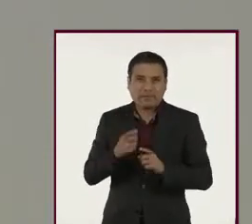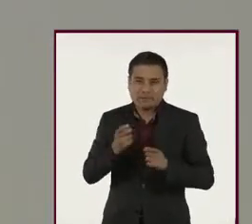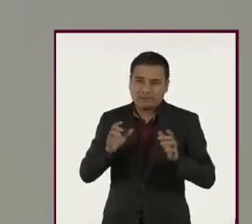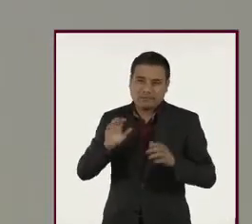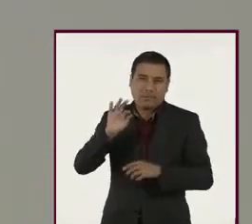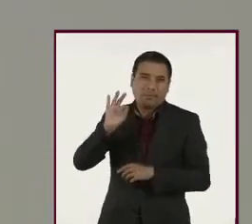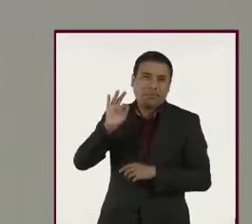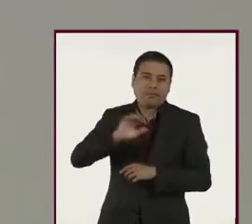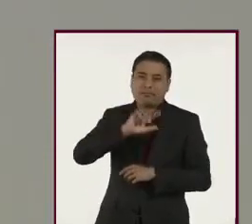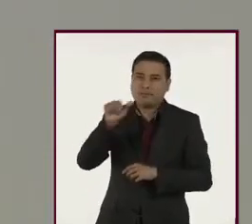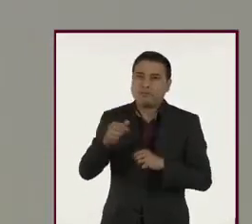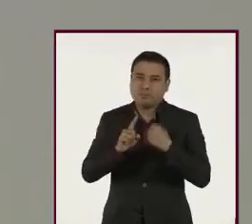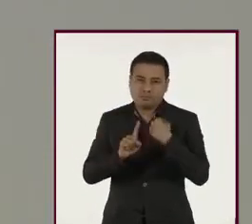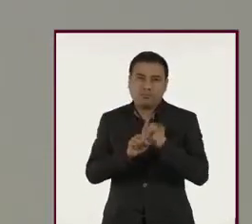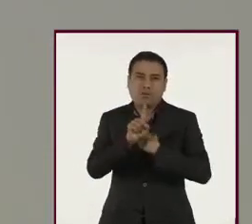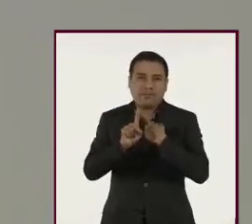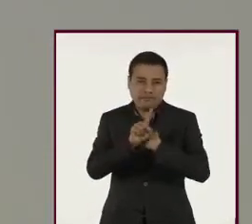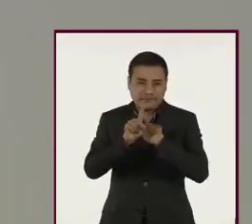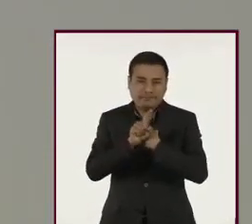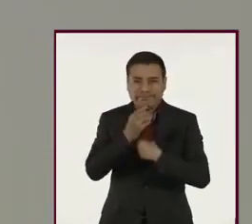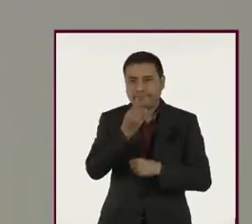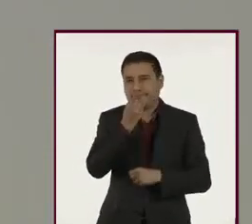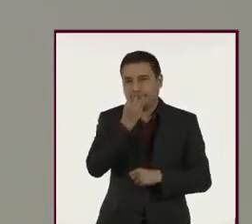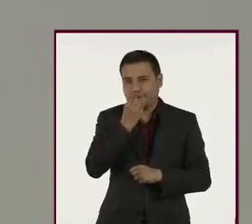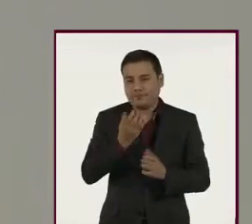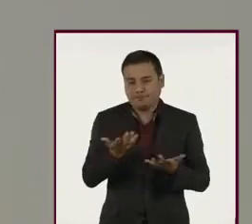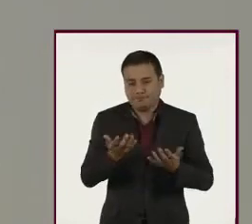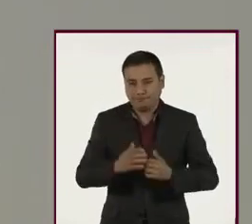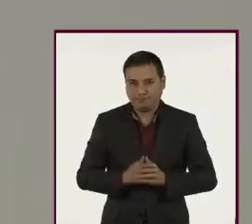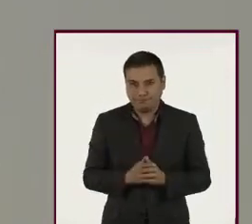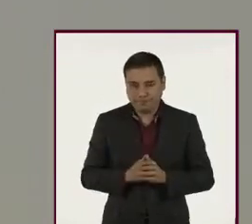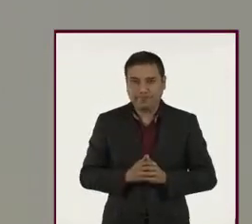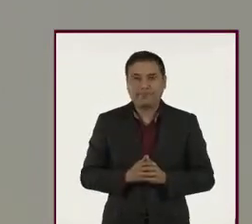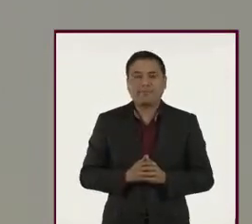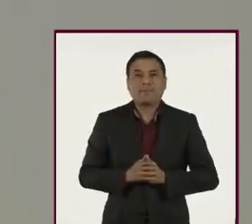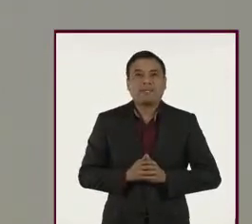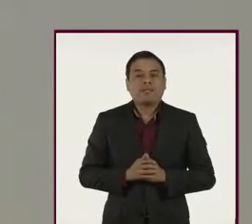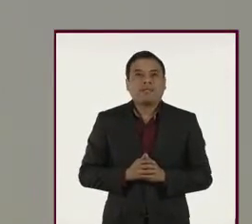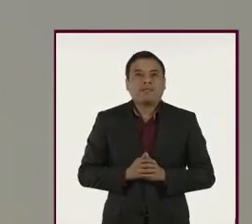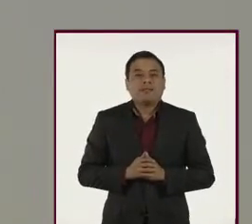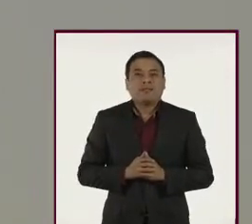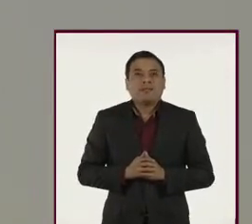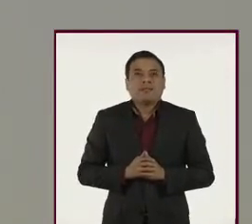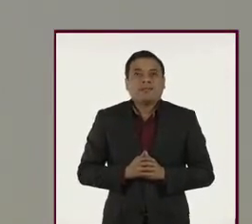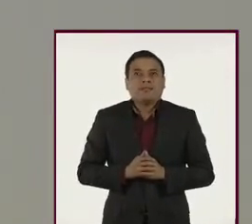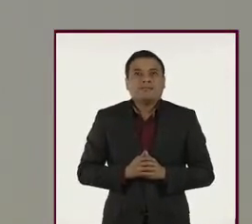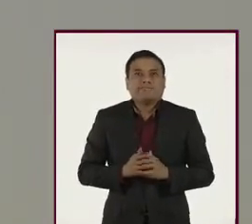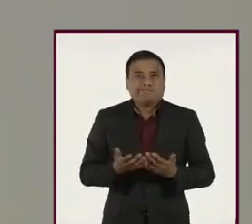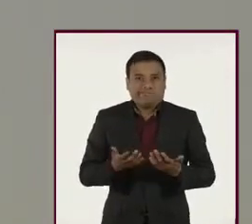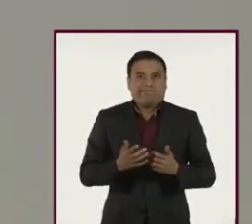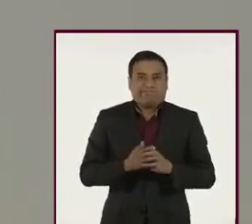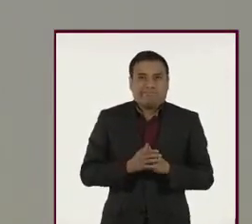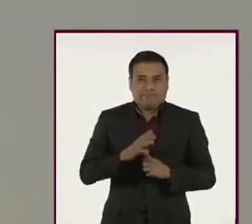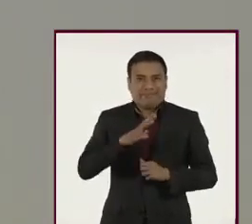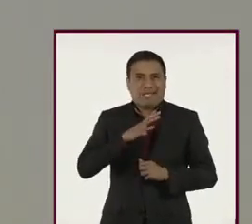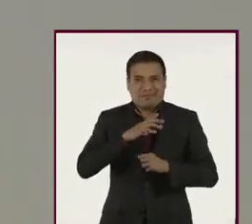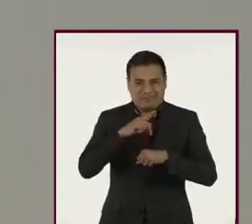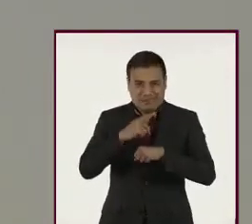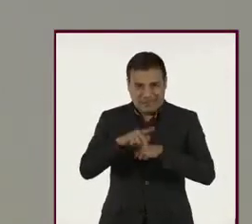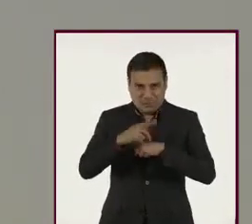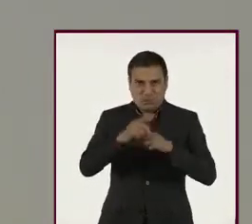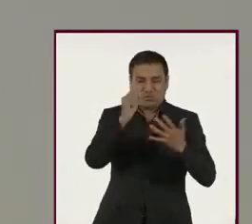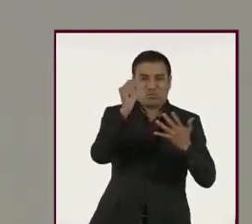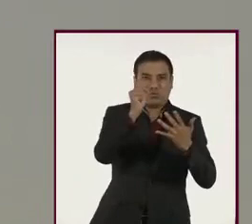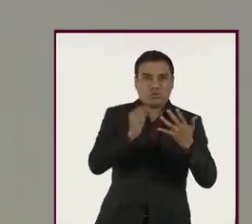de trastornos de la conducta alimentaria. Y bueno, se tienen que conjuntar una serie de factores de riesgo y